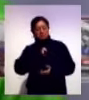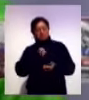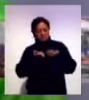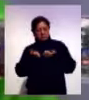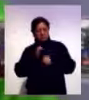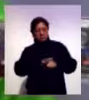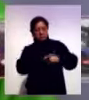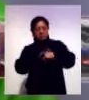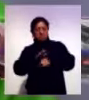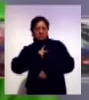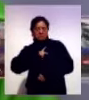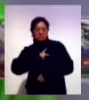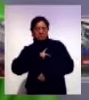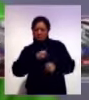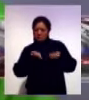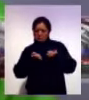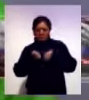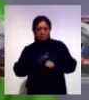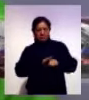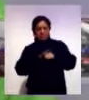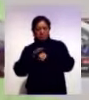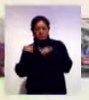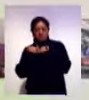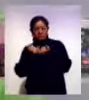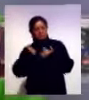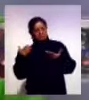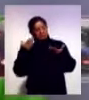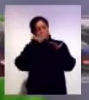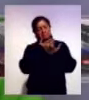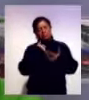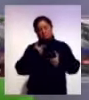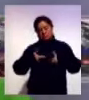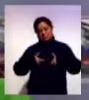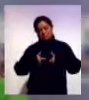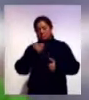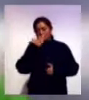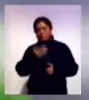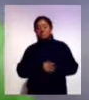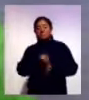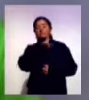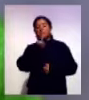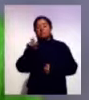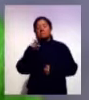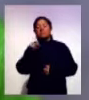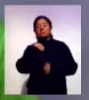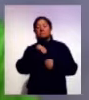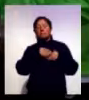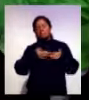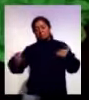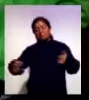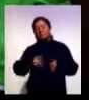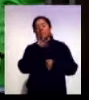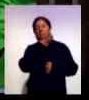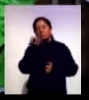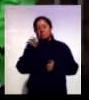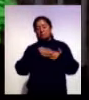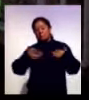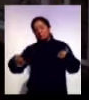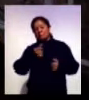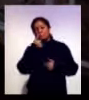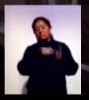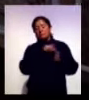y bueno, Tokio es un buen lugar para hacerlo. Estaré corriendo lo que son 100 metros, 400 metros y 1500. La